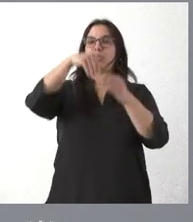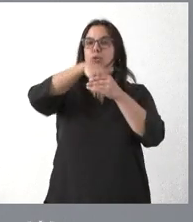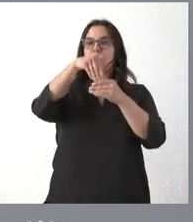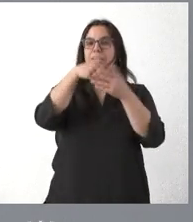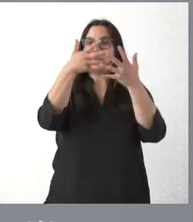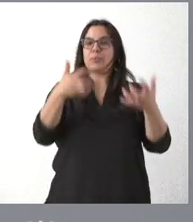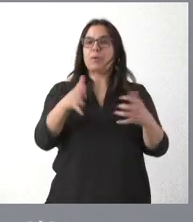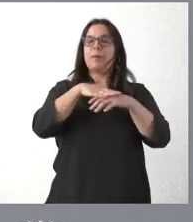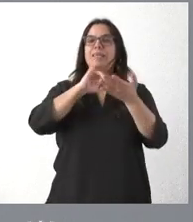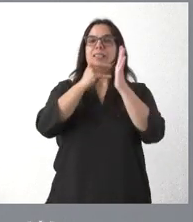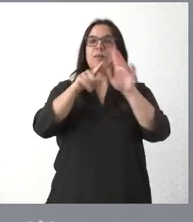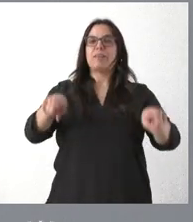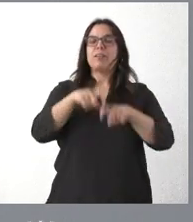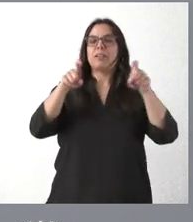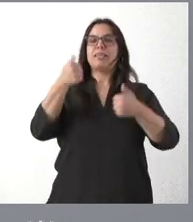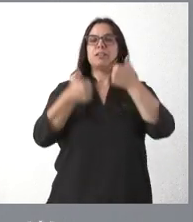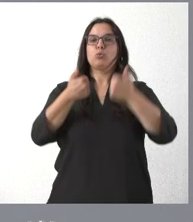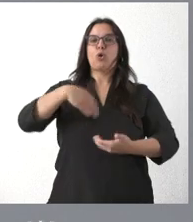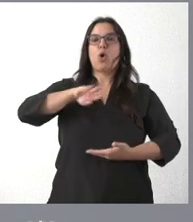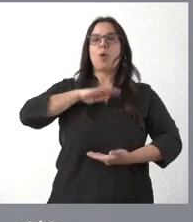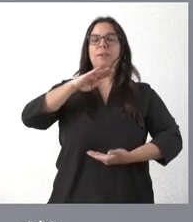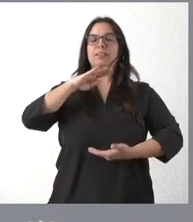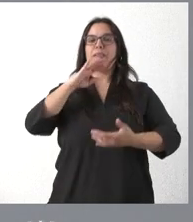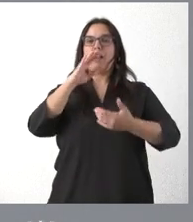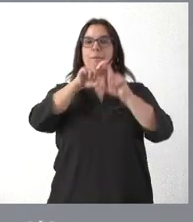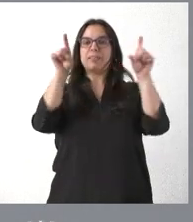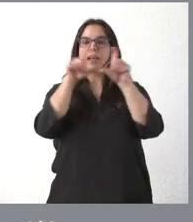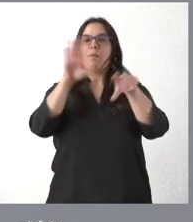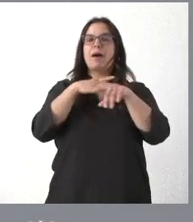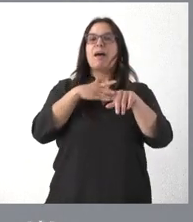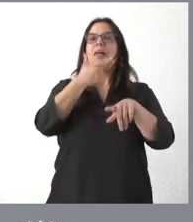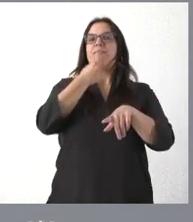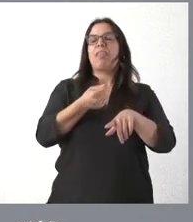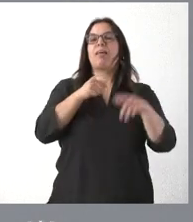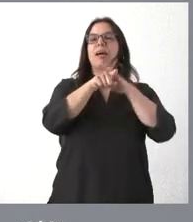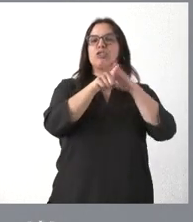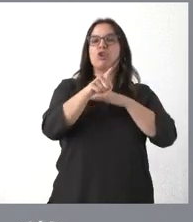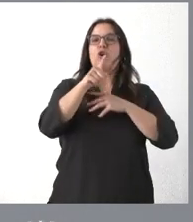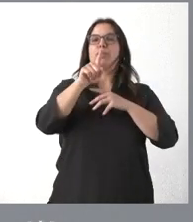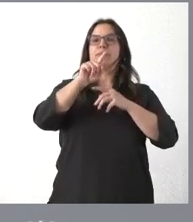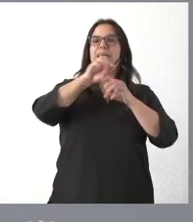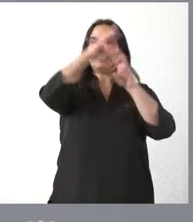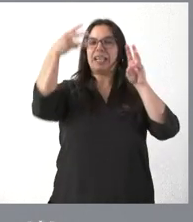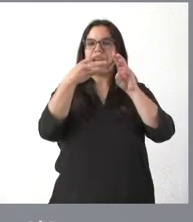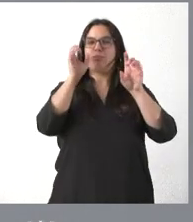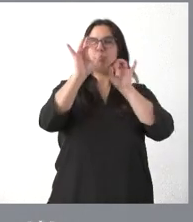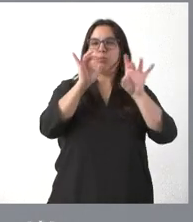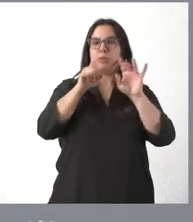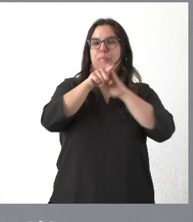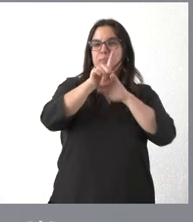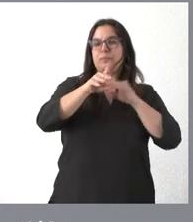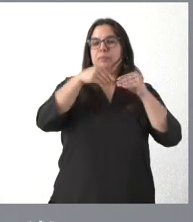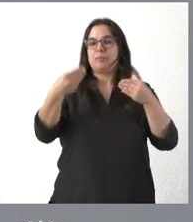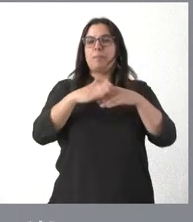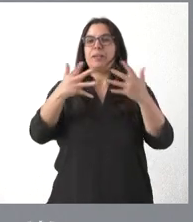informático del instituto de competitividad empresarial para optimizar la tramitación telemática de Procedimientos se trata de beneficiar así a